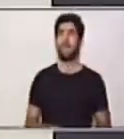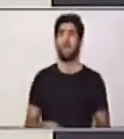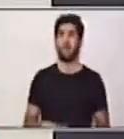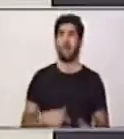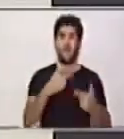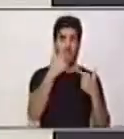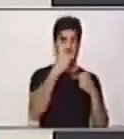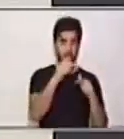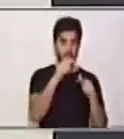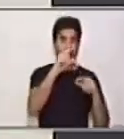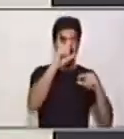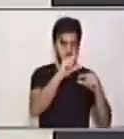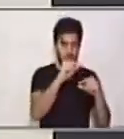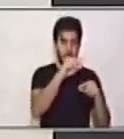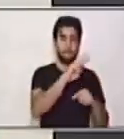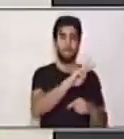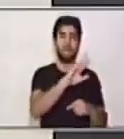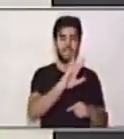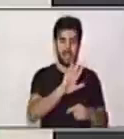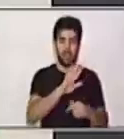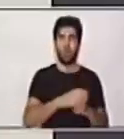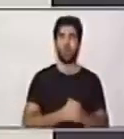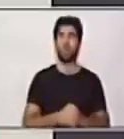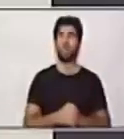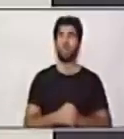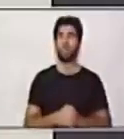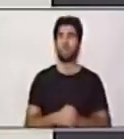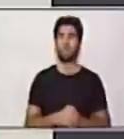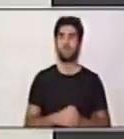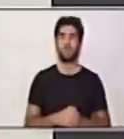Límite inferior, 25.